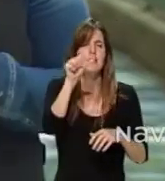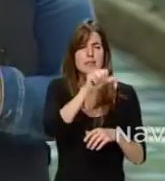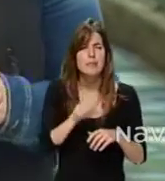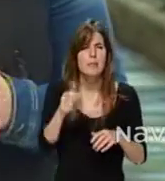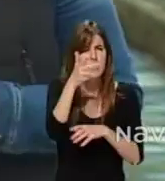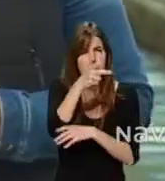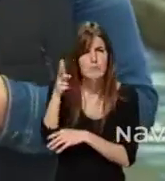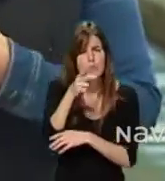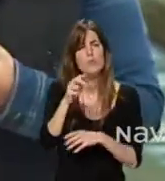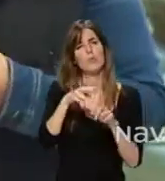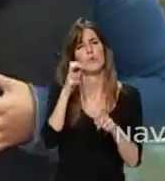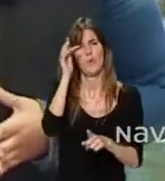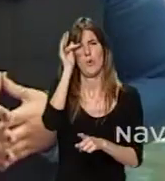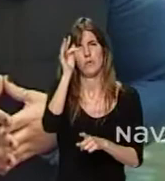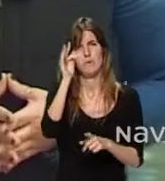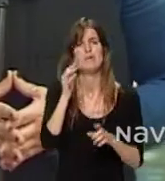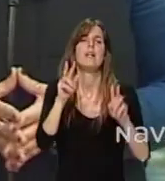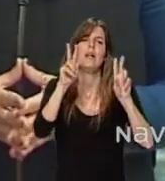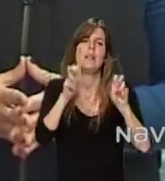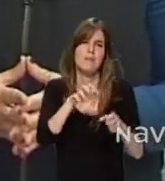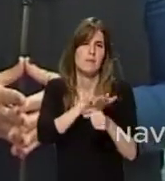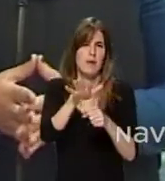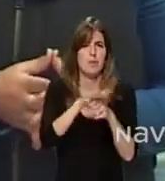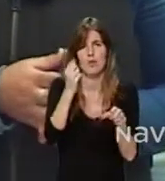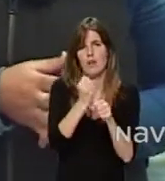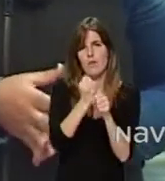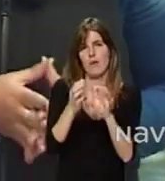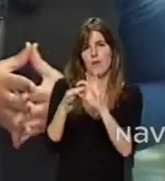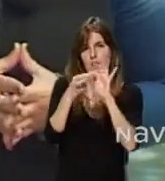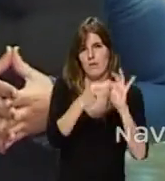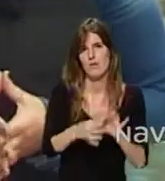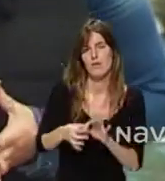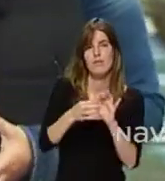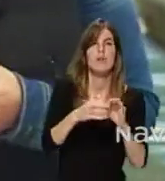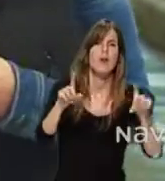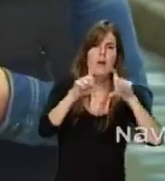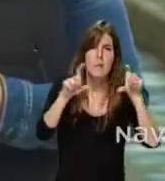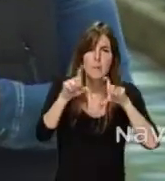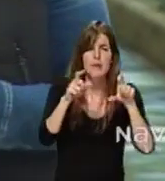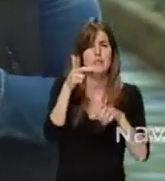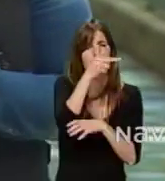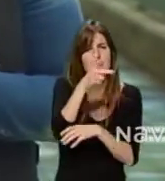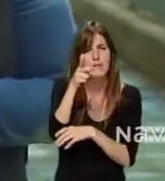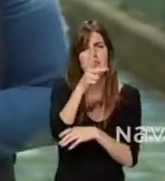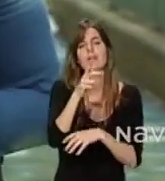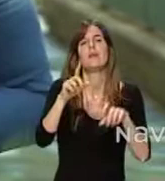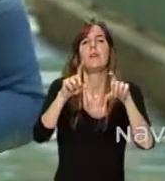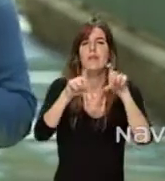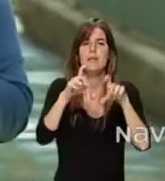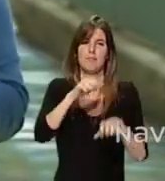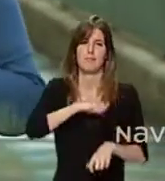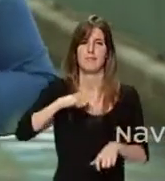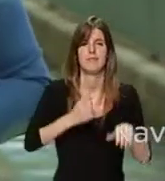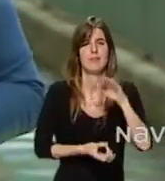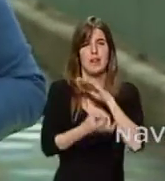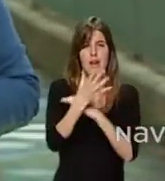perspectiva optimista a todos aquellos asuntos que tengan que ver con el empleo, con las empresas y por supuesto con el emprendimiento.